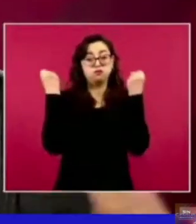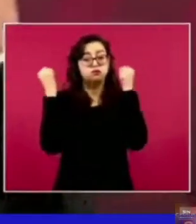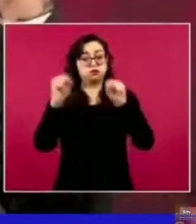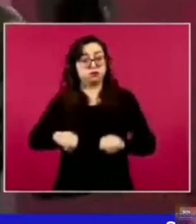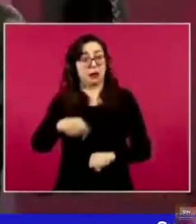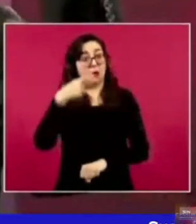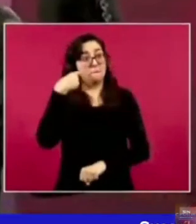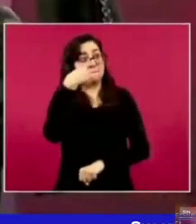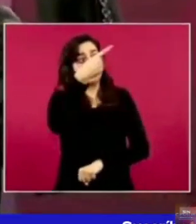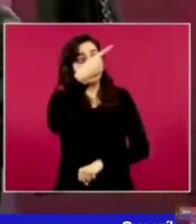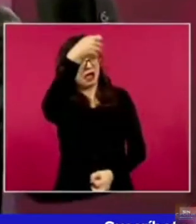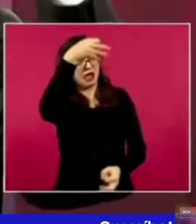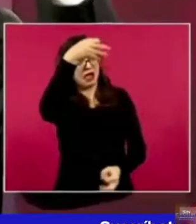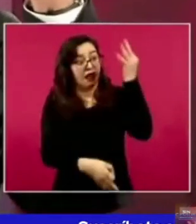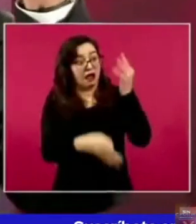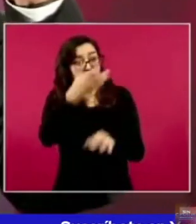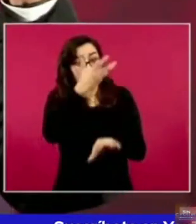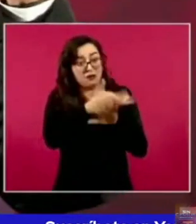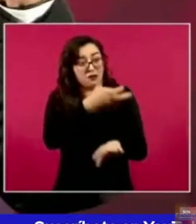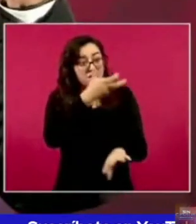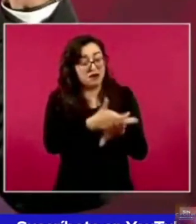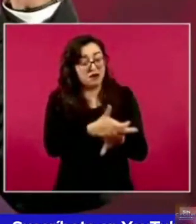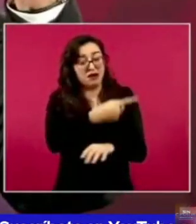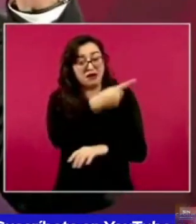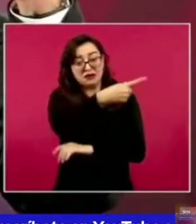Y se dan baños de pureza.